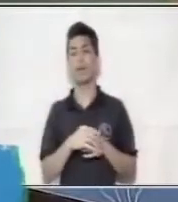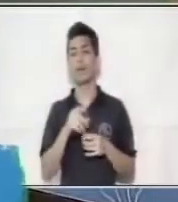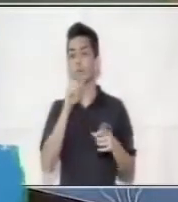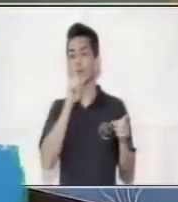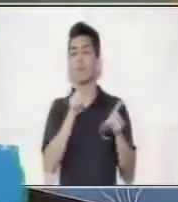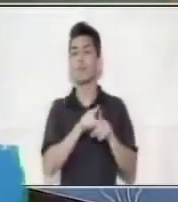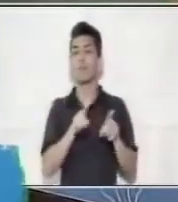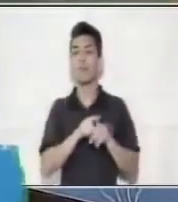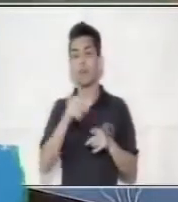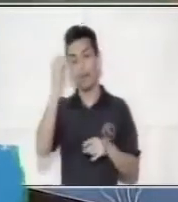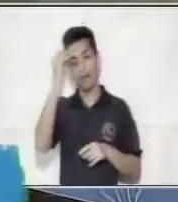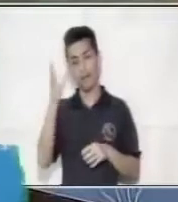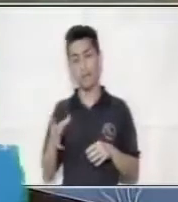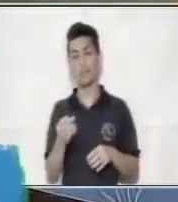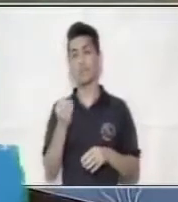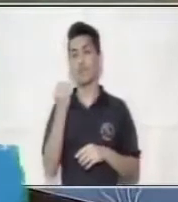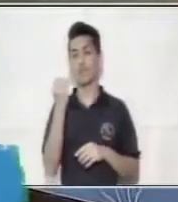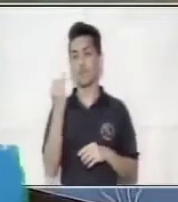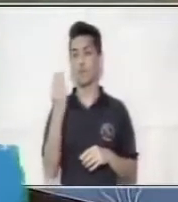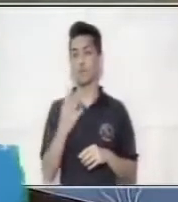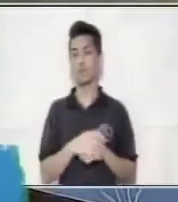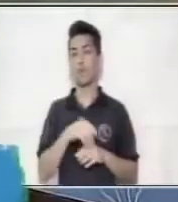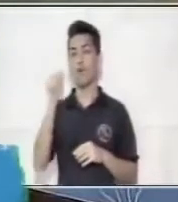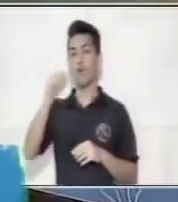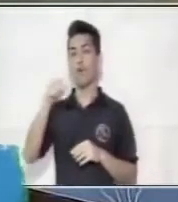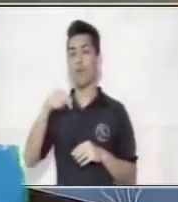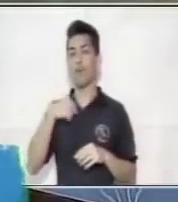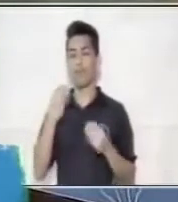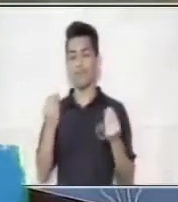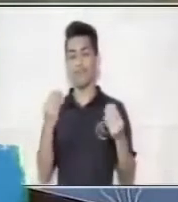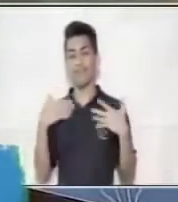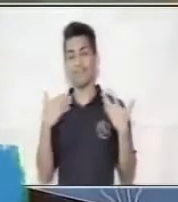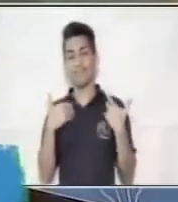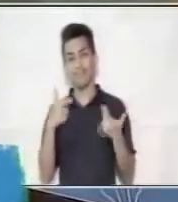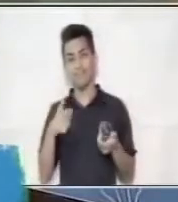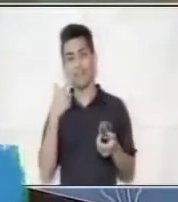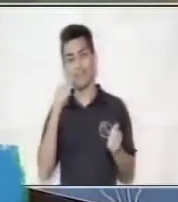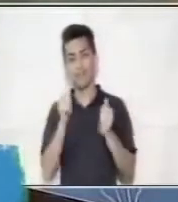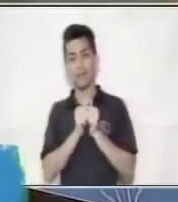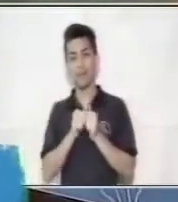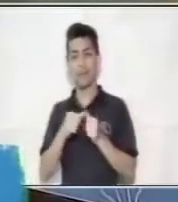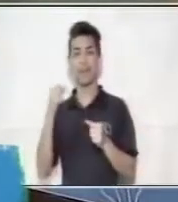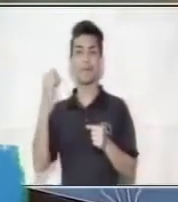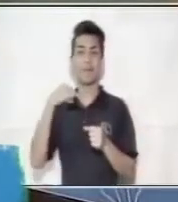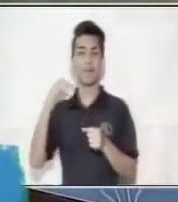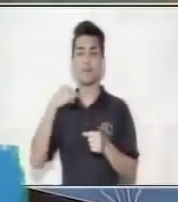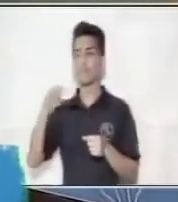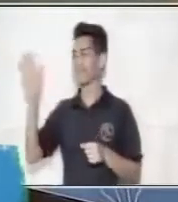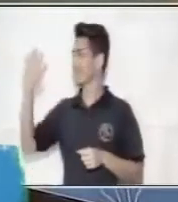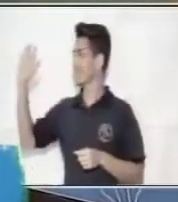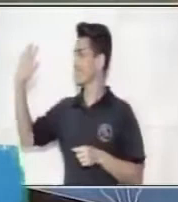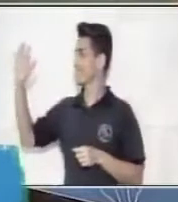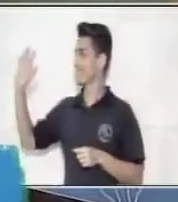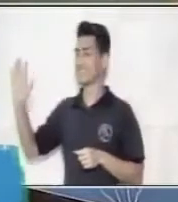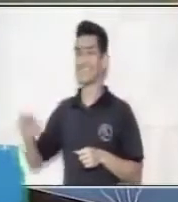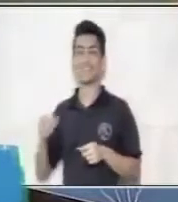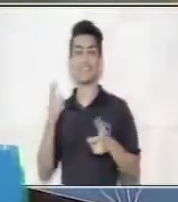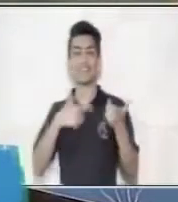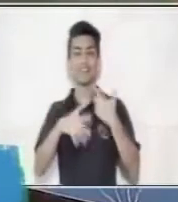supuesto, habilidad numérica. Y hoy tenemos la grata compañía de Mauricio en lengua de señas. Mucho